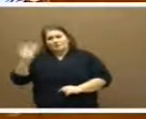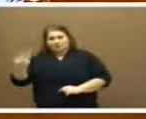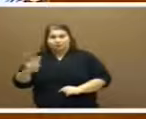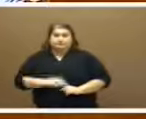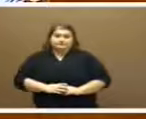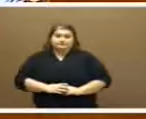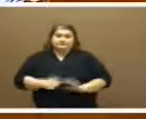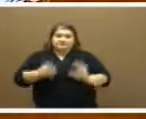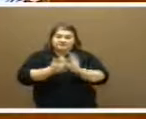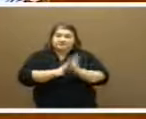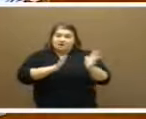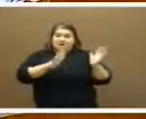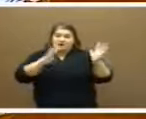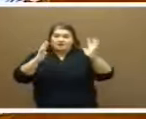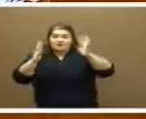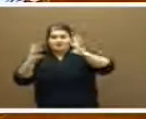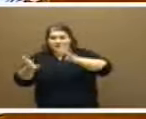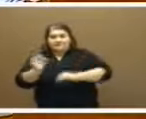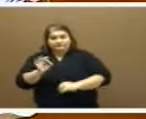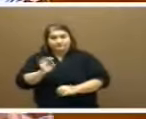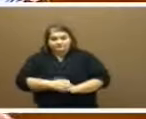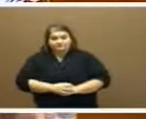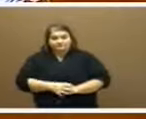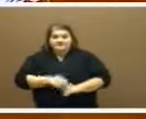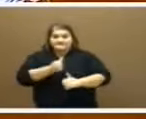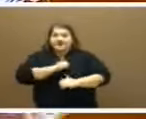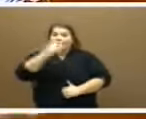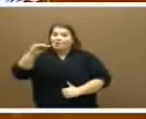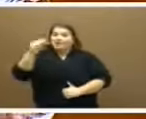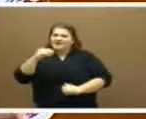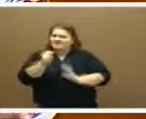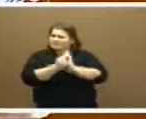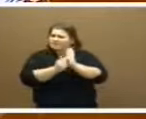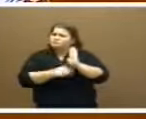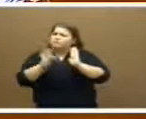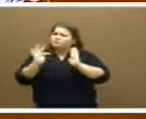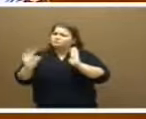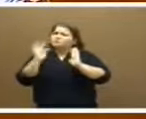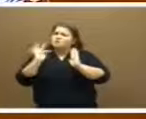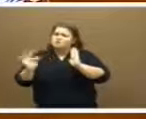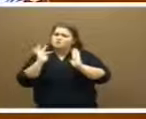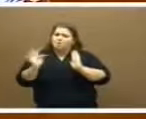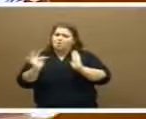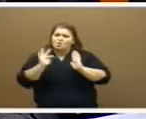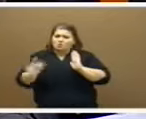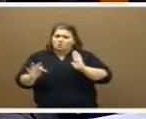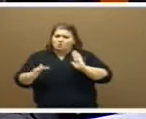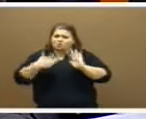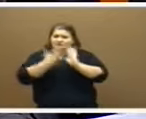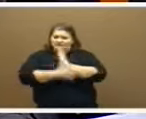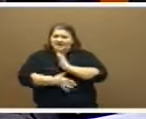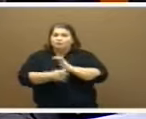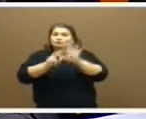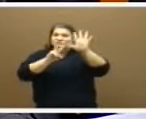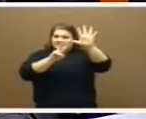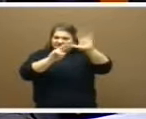estamos ante un cambio de tendencia? En paro juvenil hay un dato muy positivo también en términos interanuales, una bajada